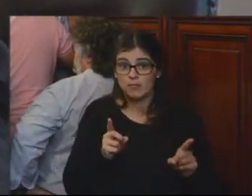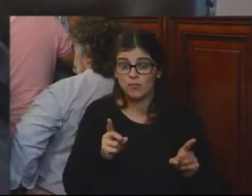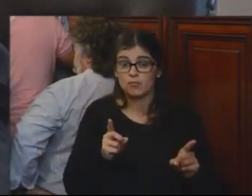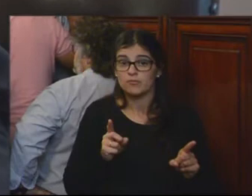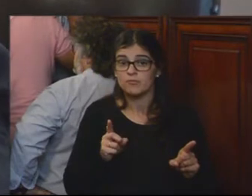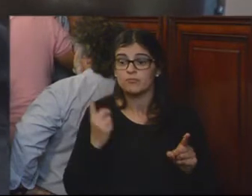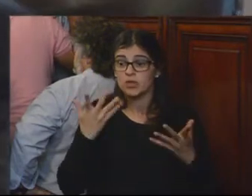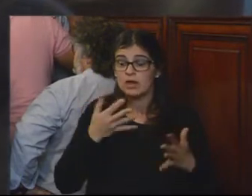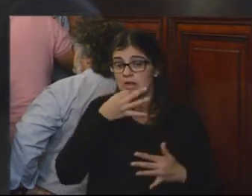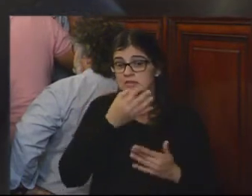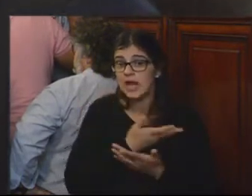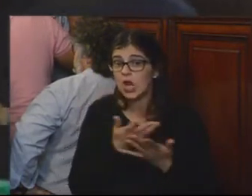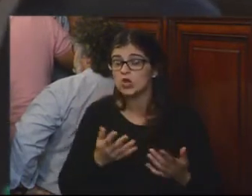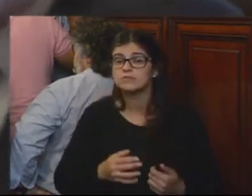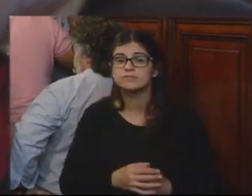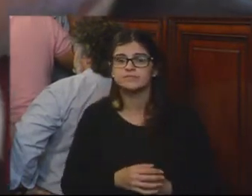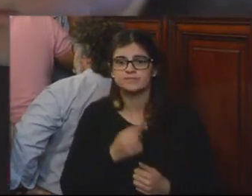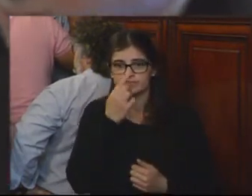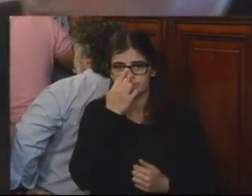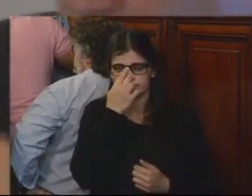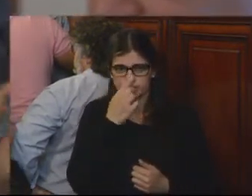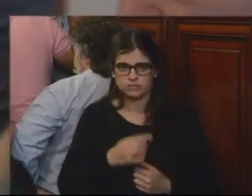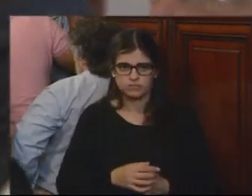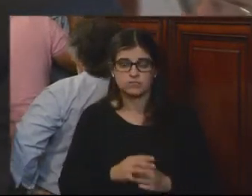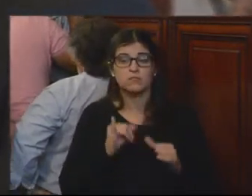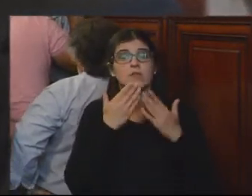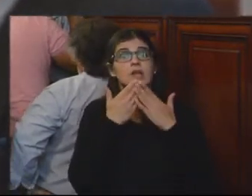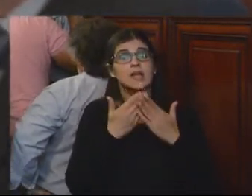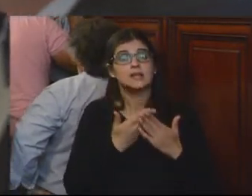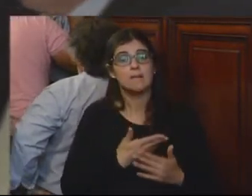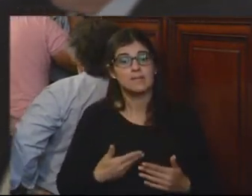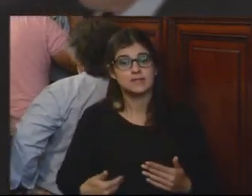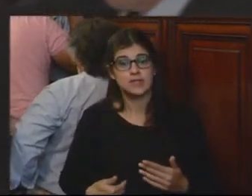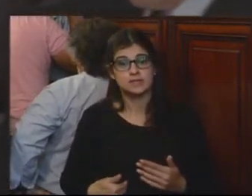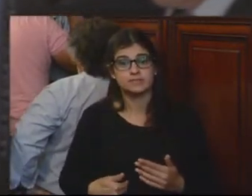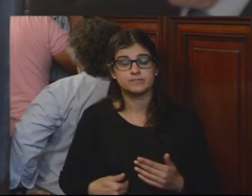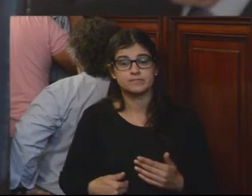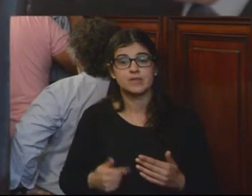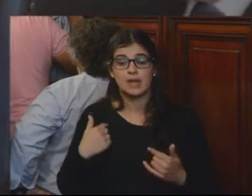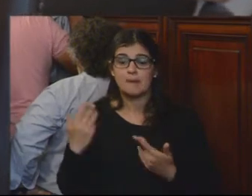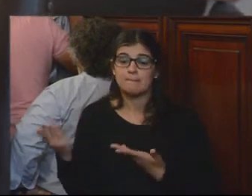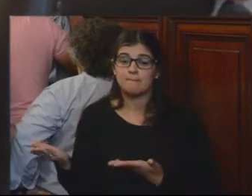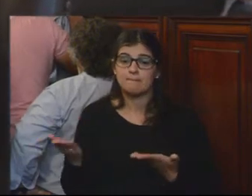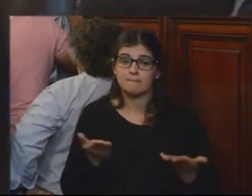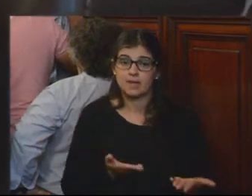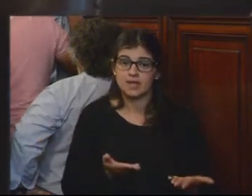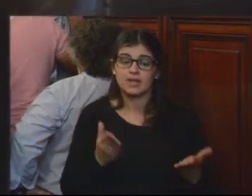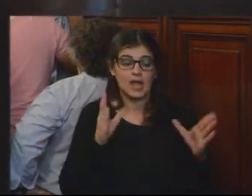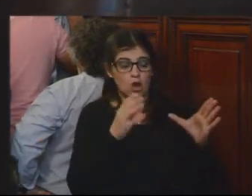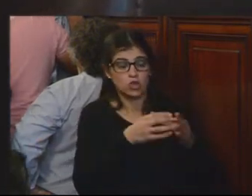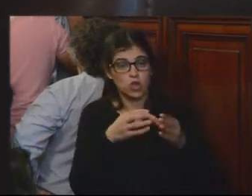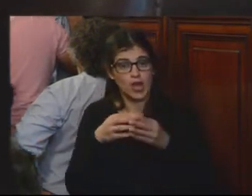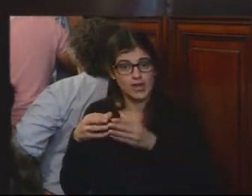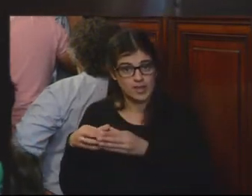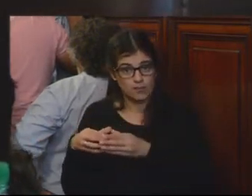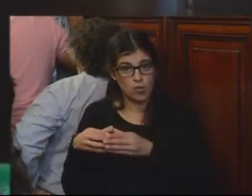decir algo breve gracias presidente y dar la bienvenida a los organismos